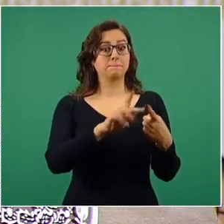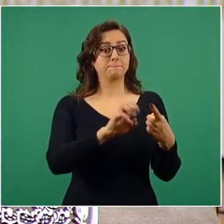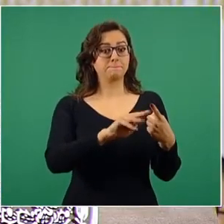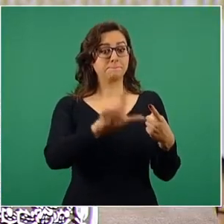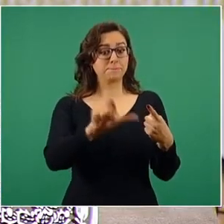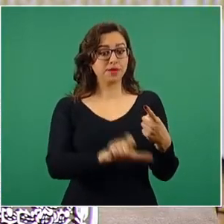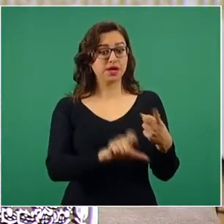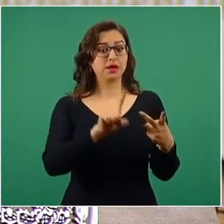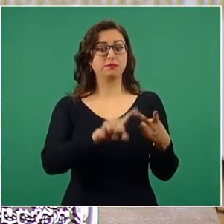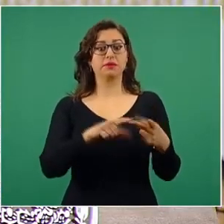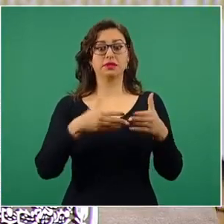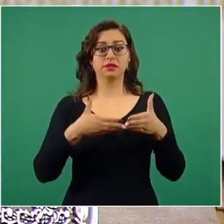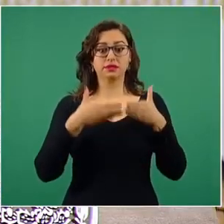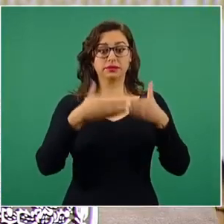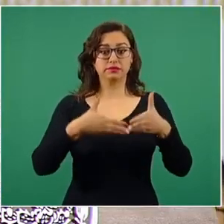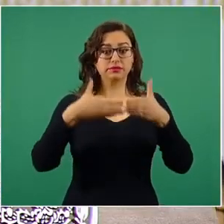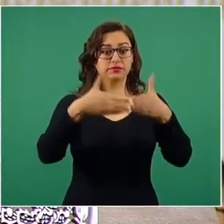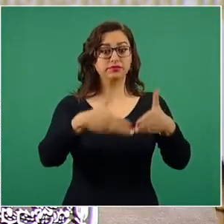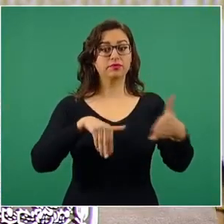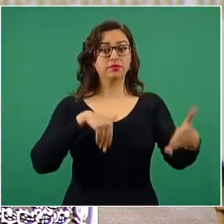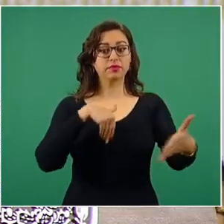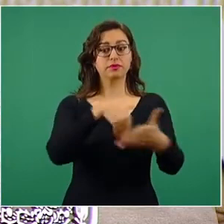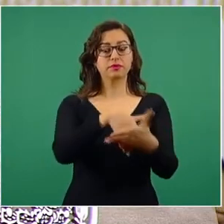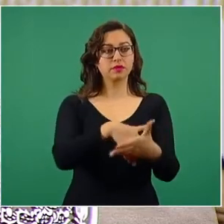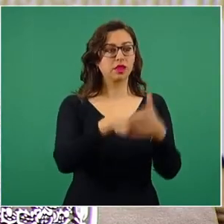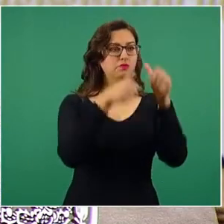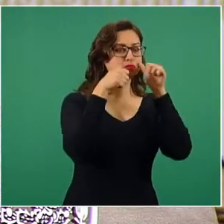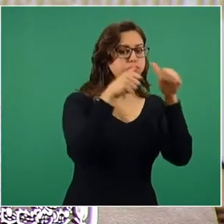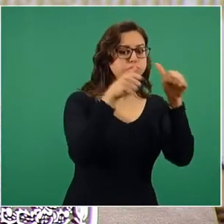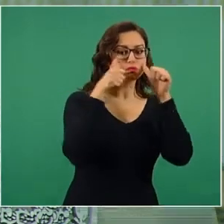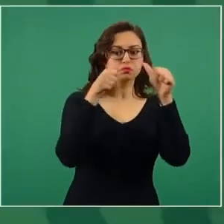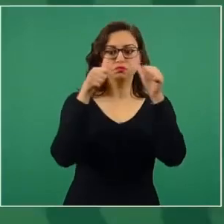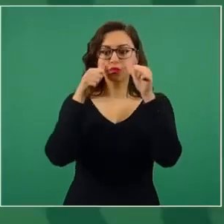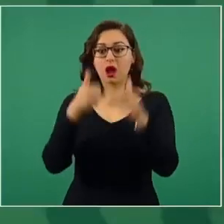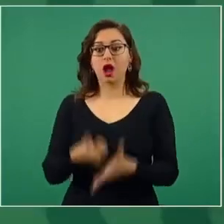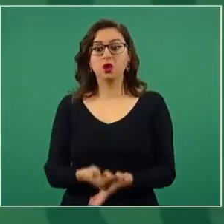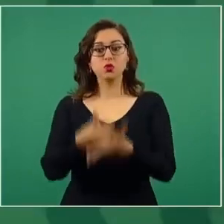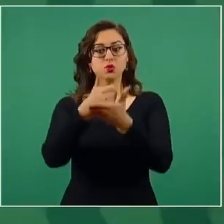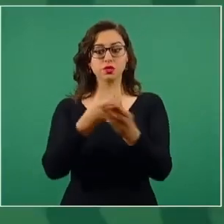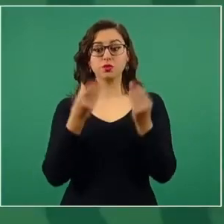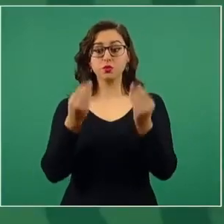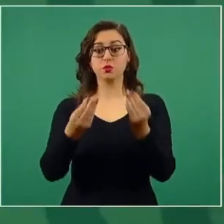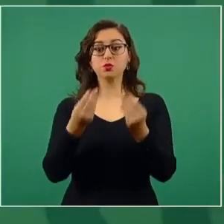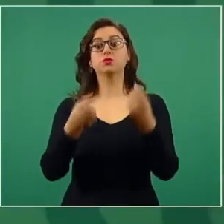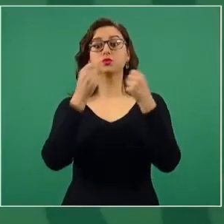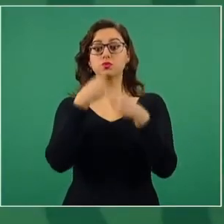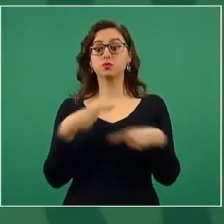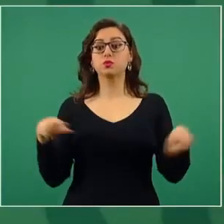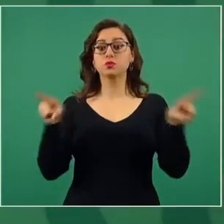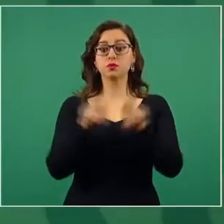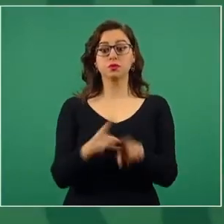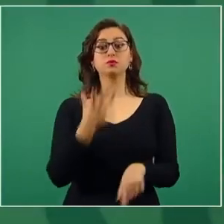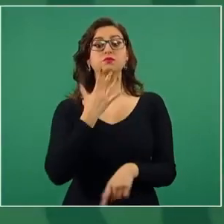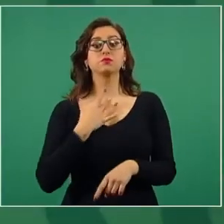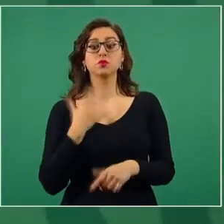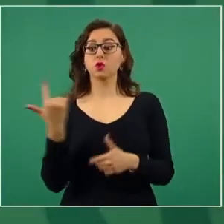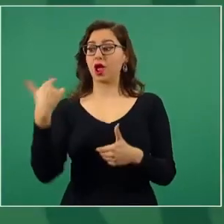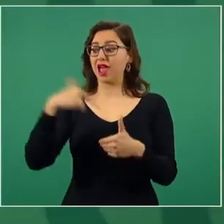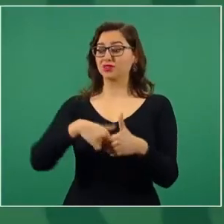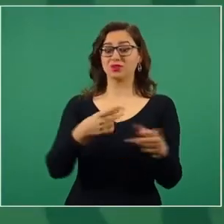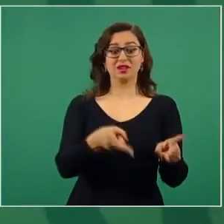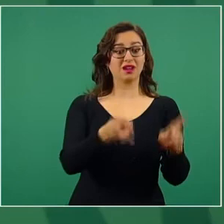los puertos, en el combate al robo de combustibles,